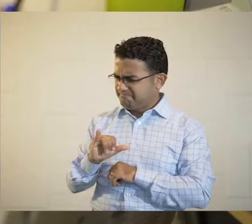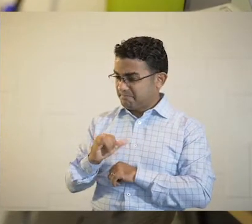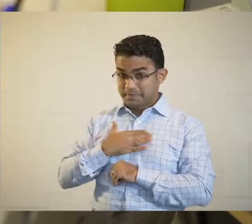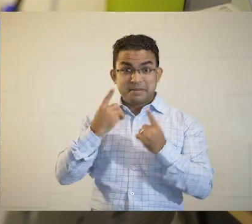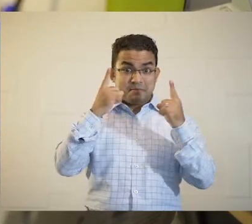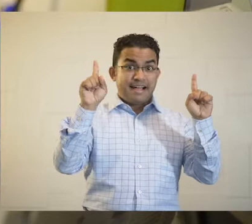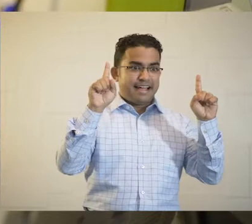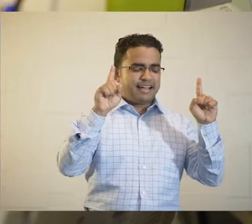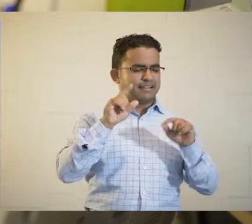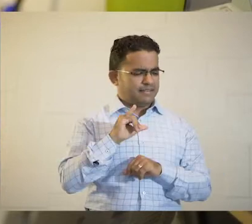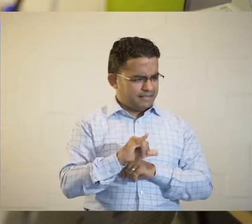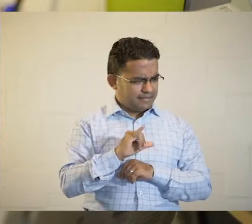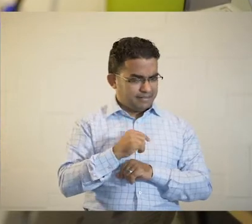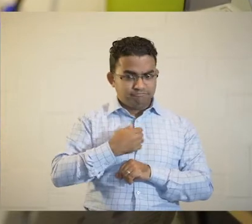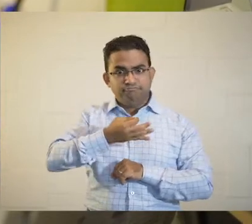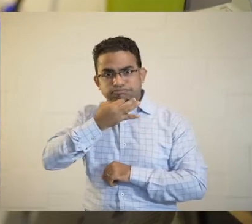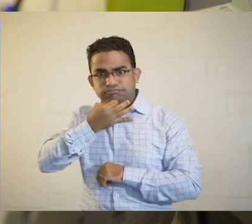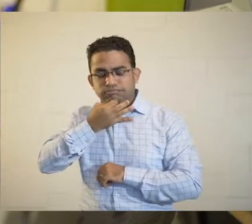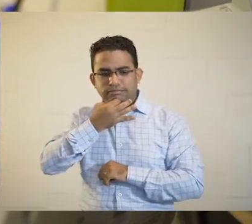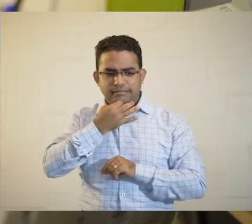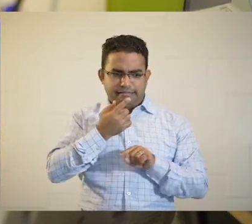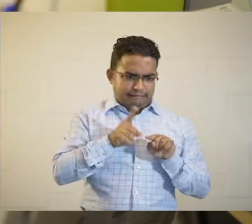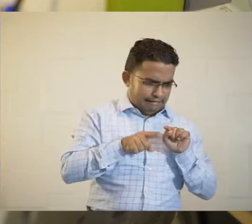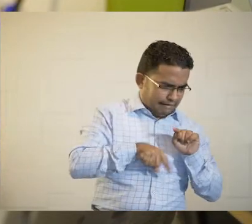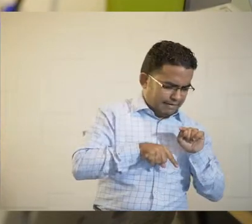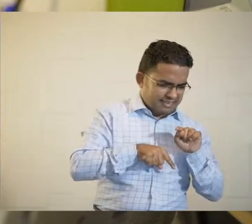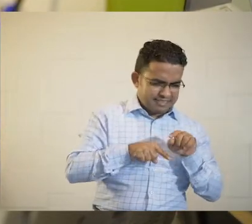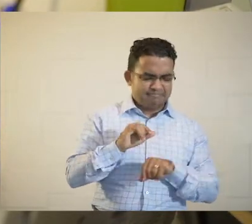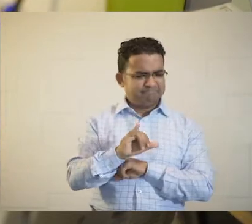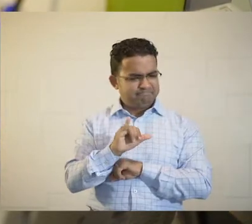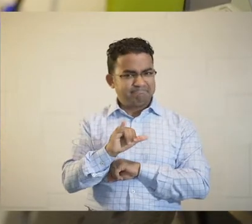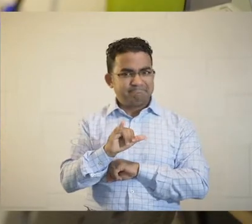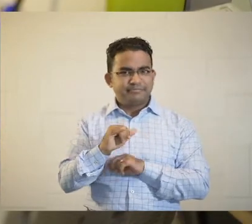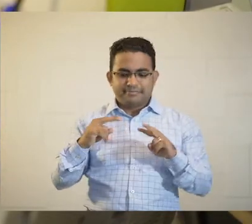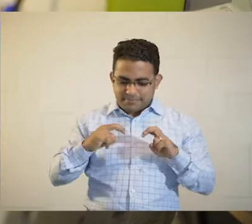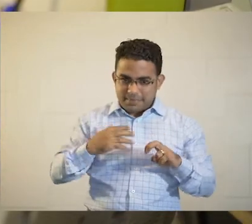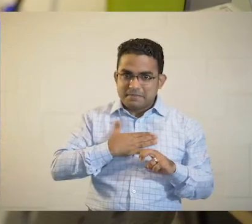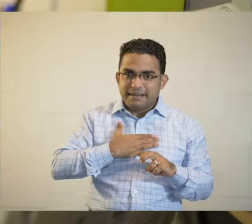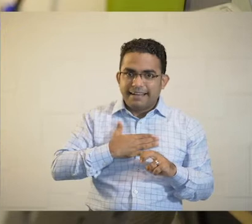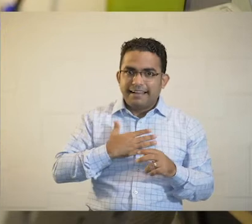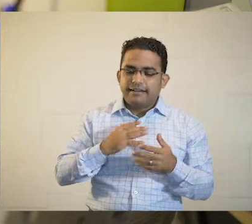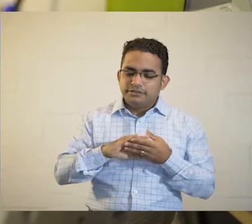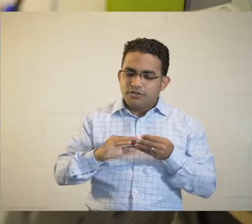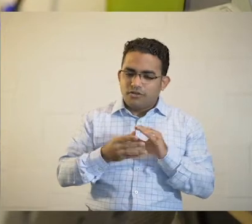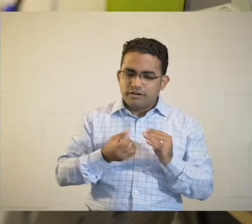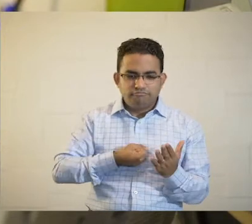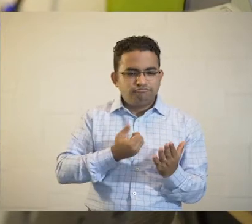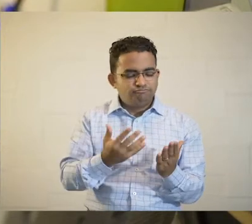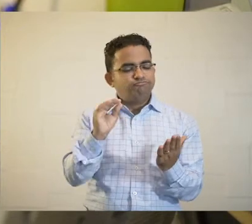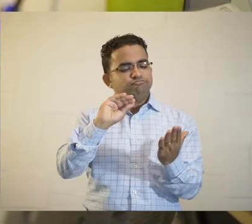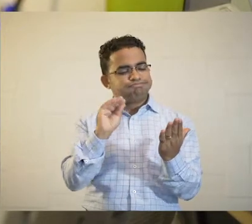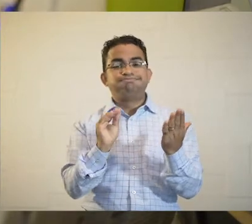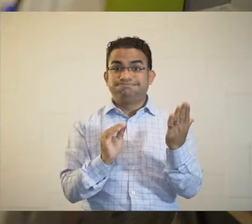de mis logros, de mis capacidades, de mis incapacidades. Y así poder armar mi historia.